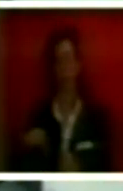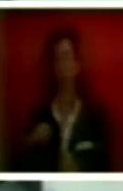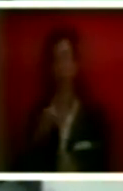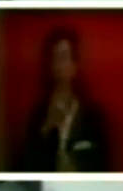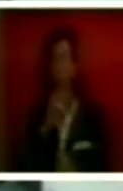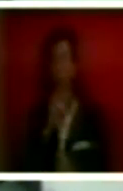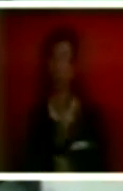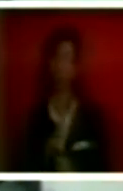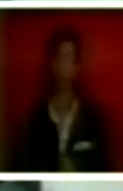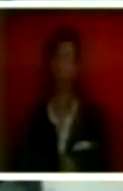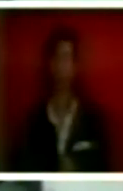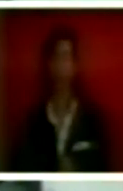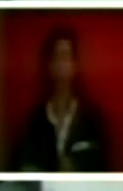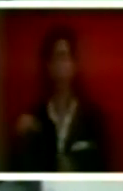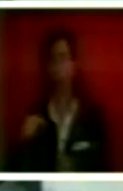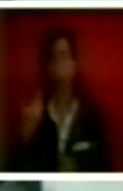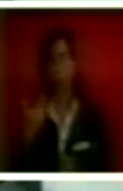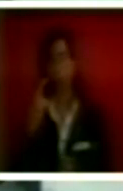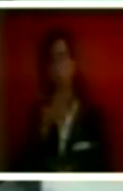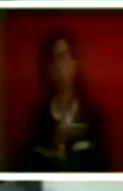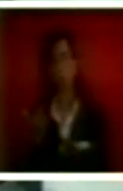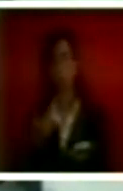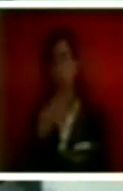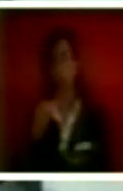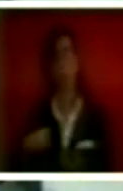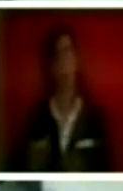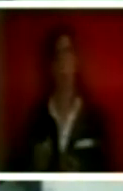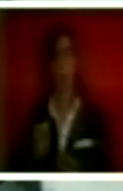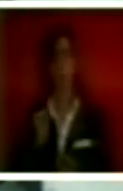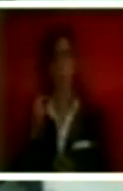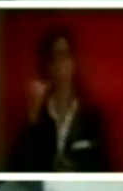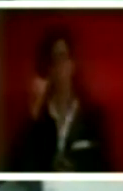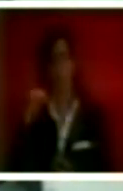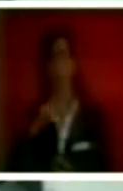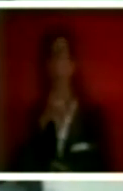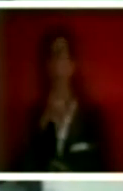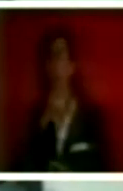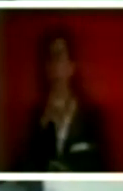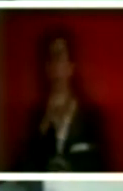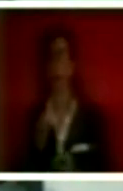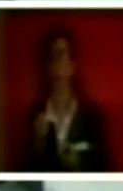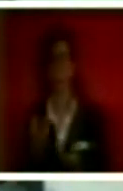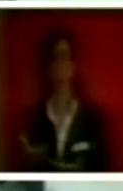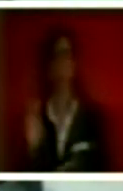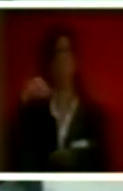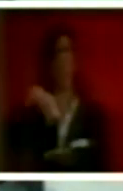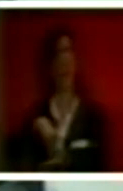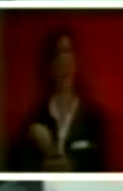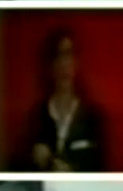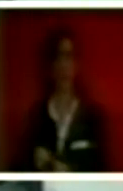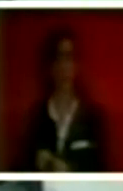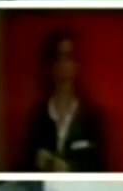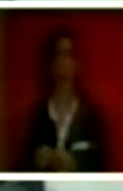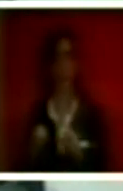Gobierno, puedo afirmar con orgullo que Tucumán se ha puesto de pie